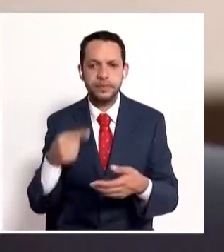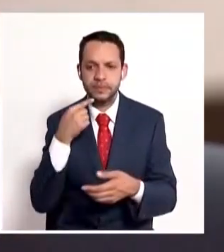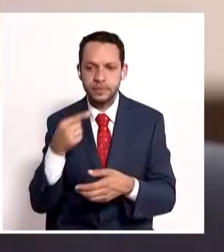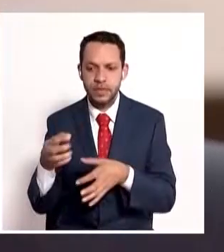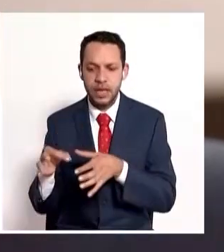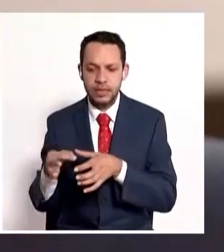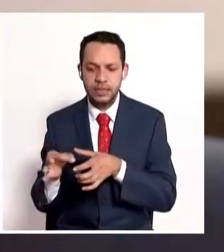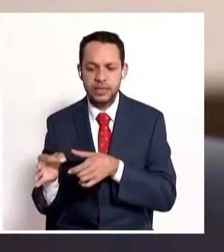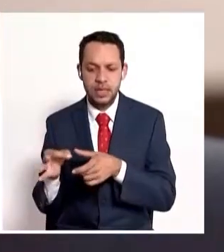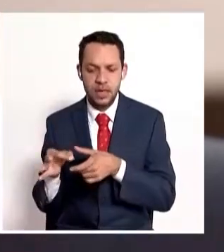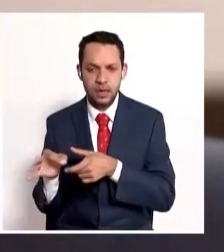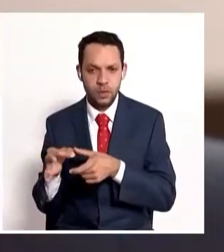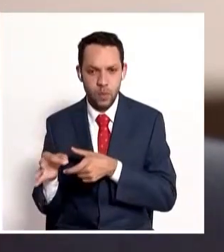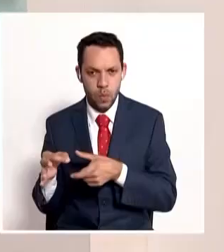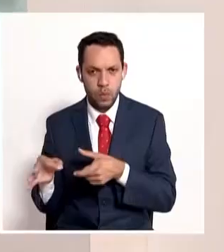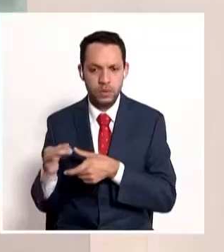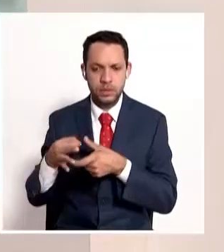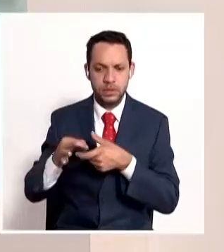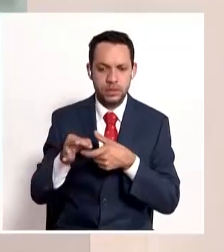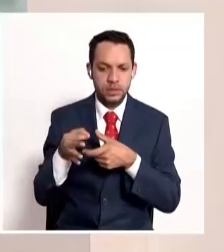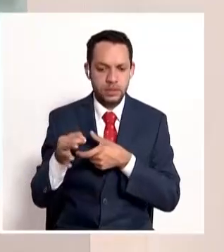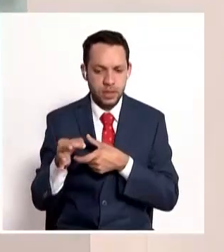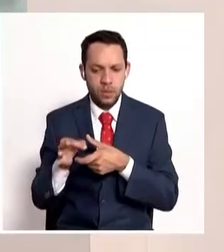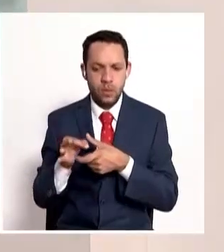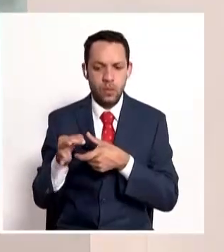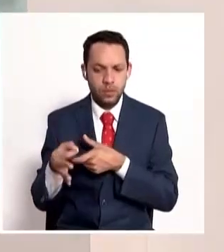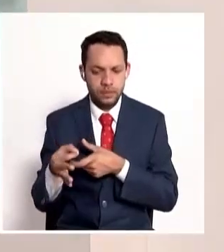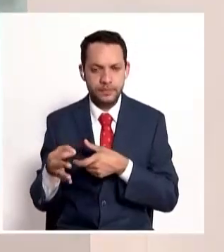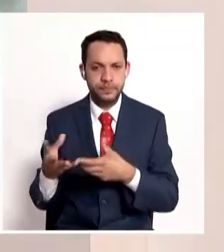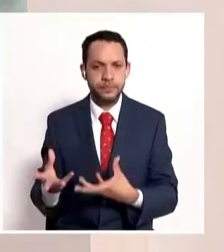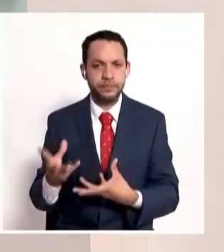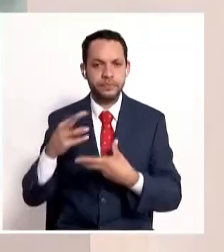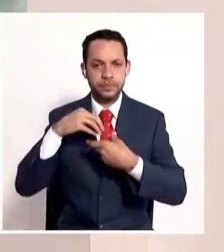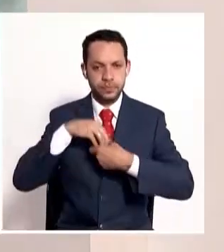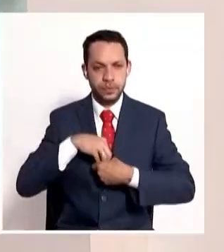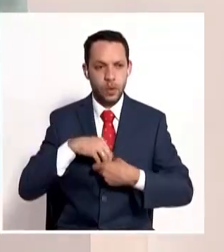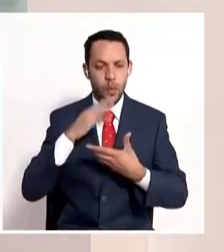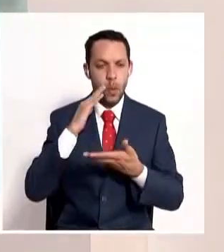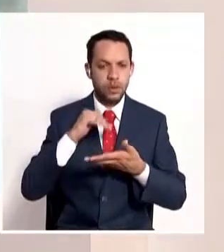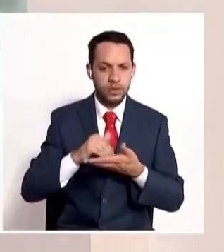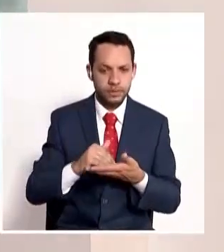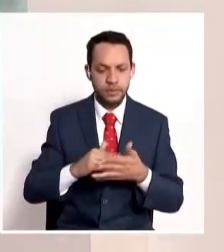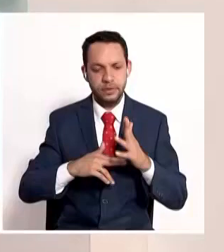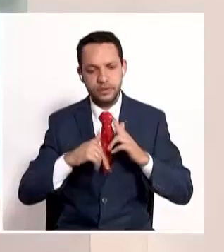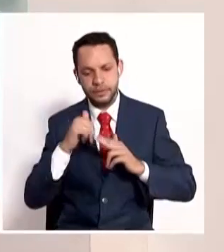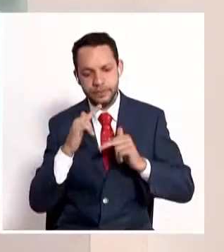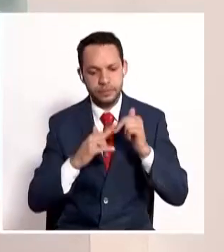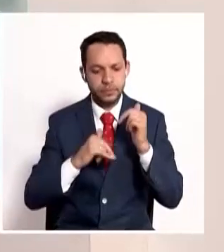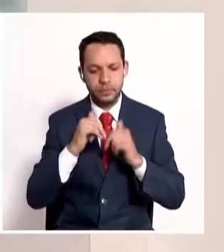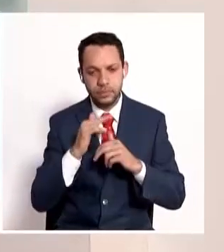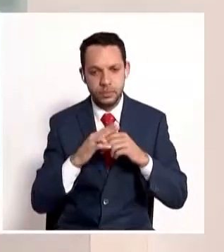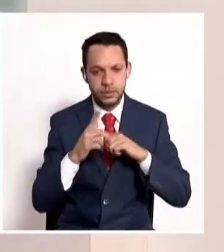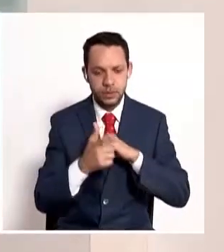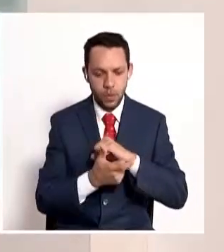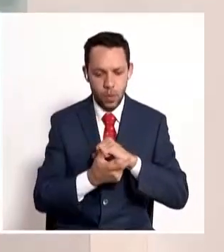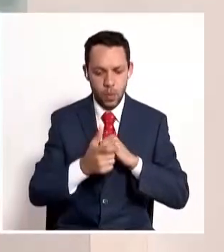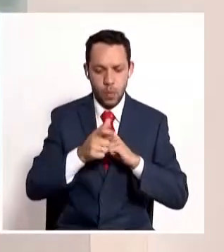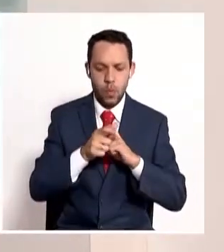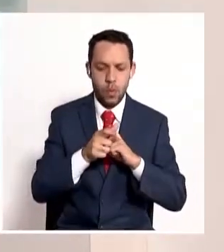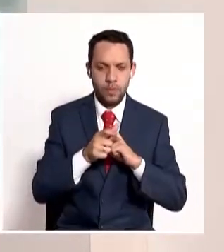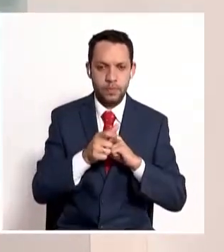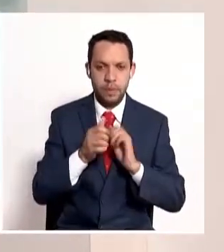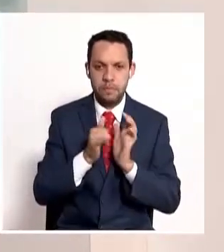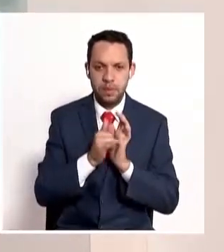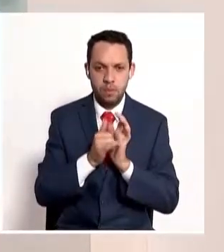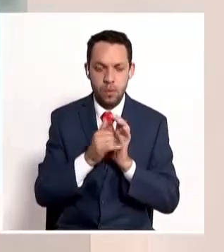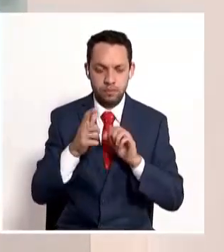madres otros hablan de células inmaduras que pueden tomar digamos la opción no es cierto la forma la célula dónde yo la pongo